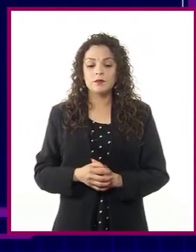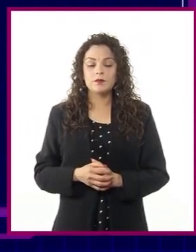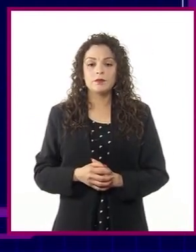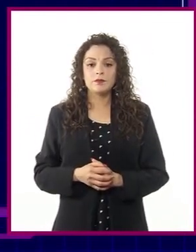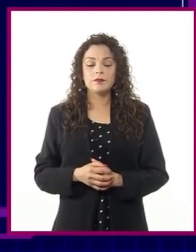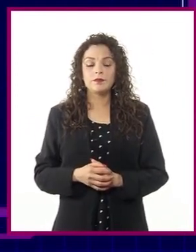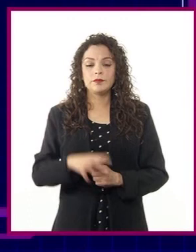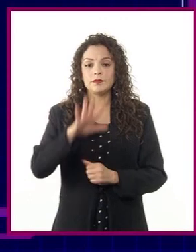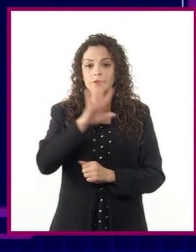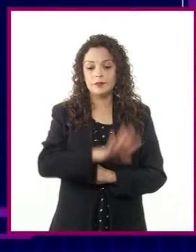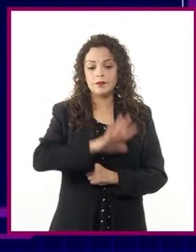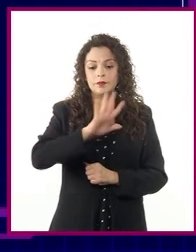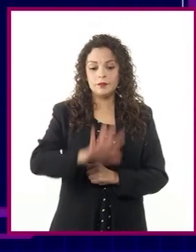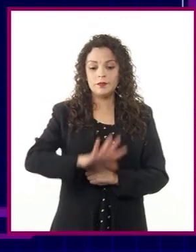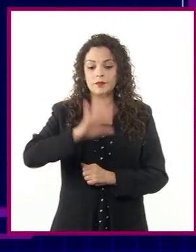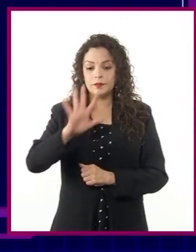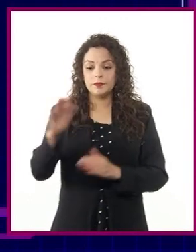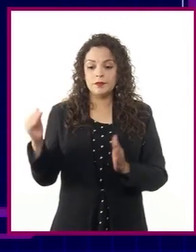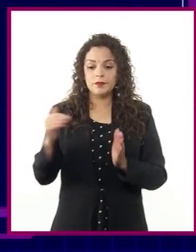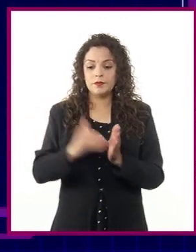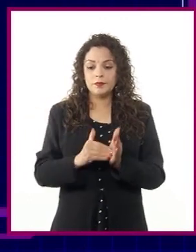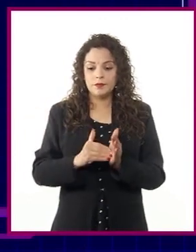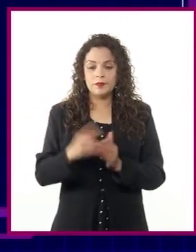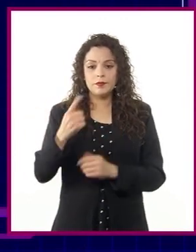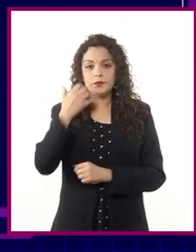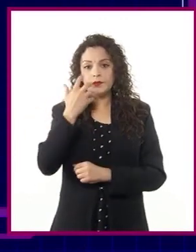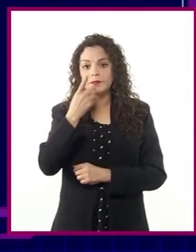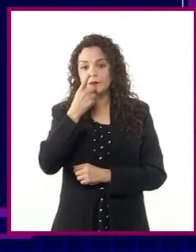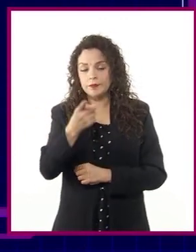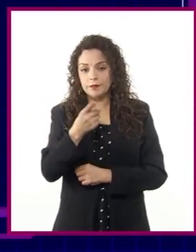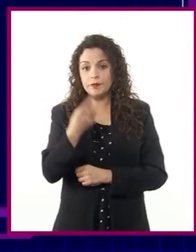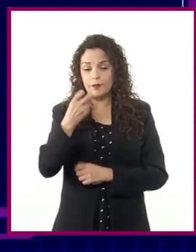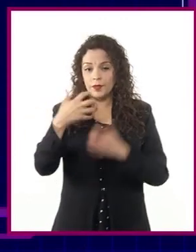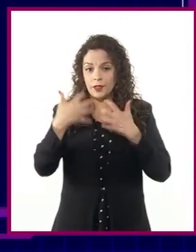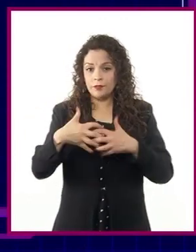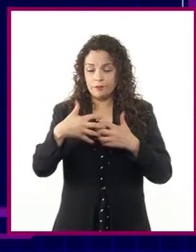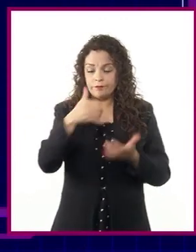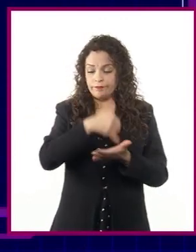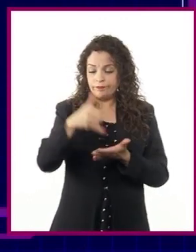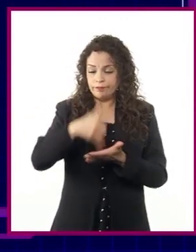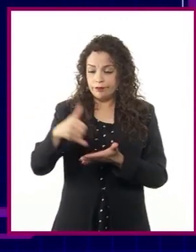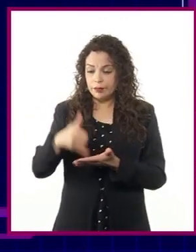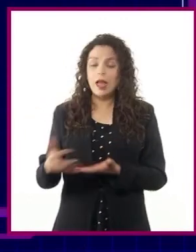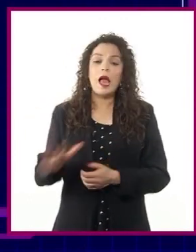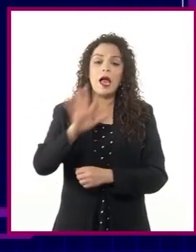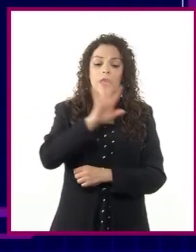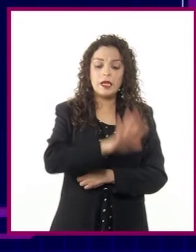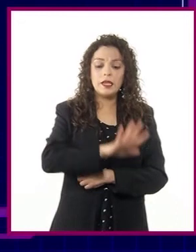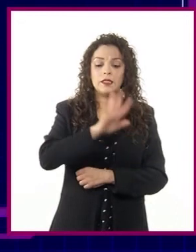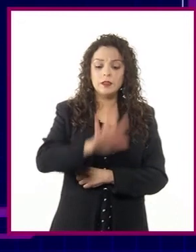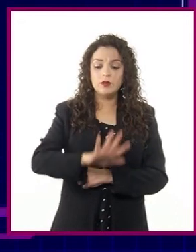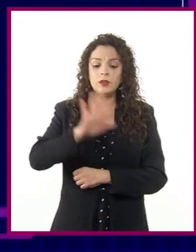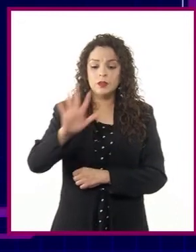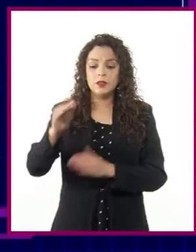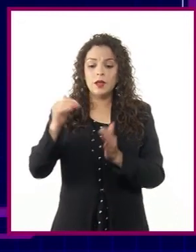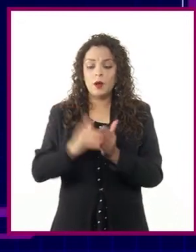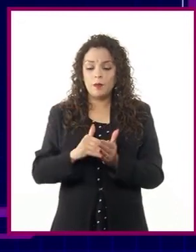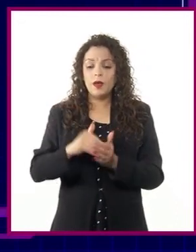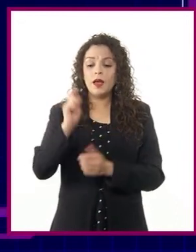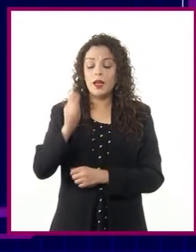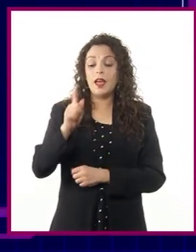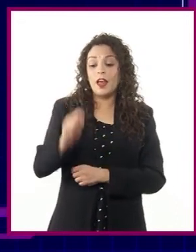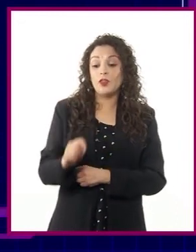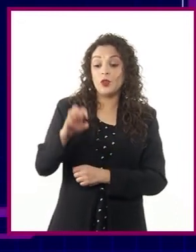es 555,000, es decir, que dicha producción es de 555,000 toneladas.